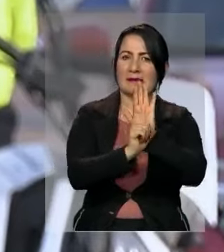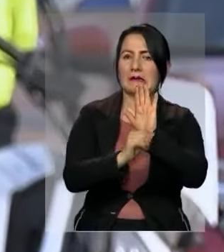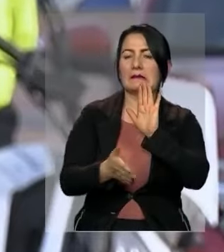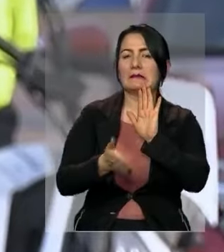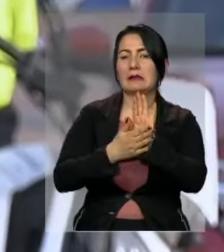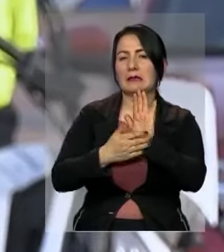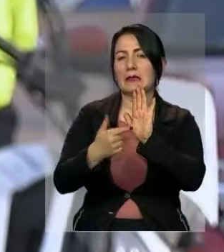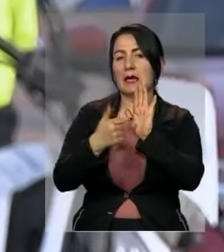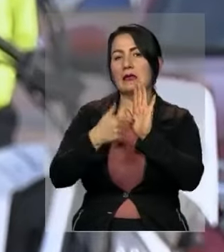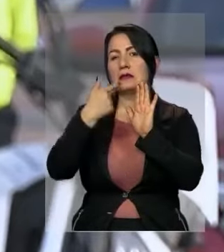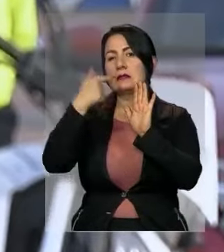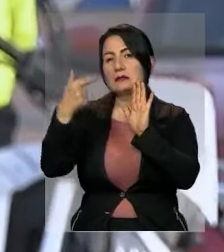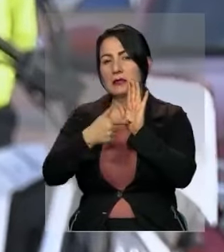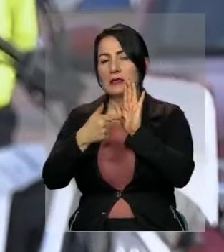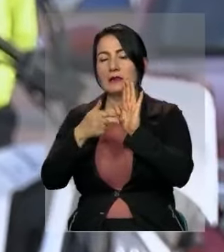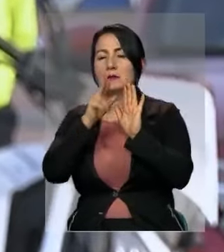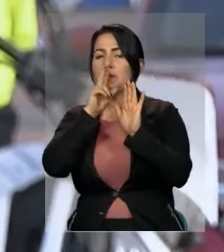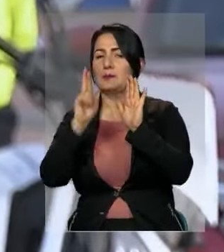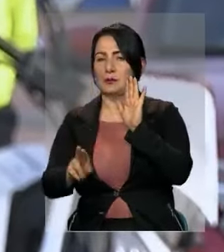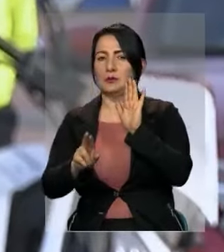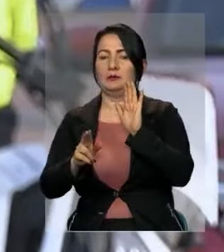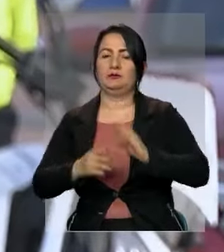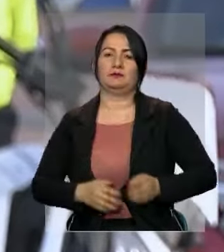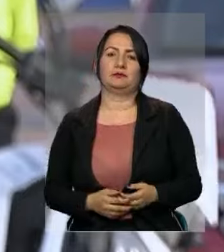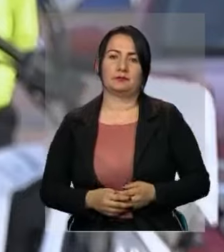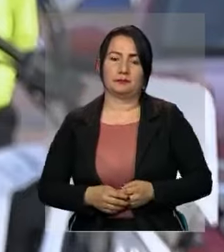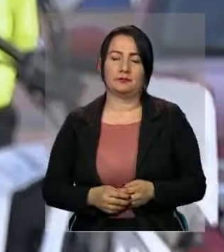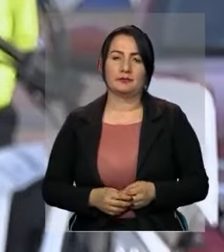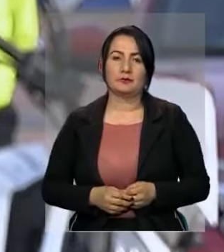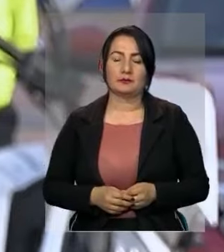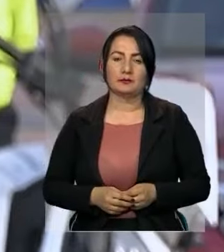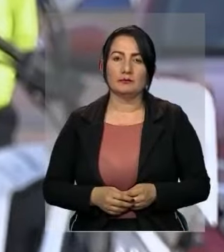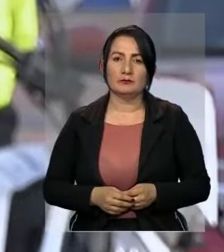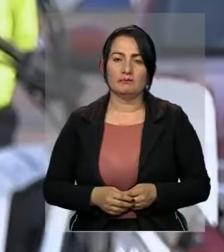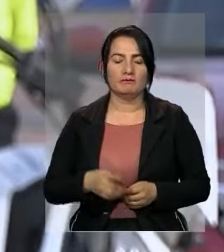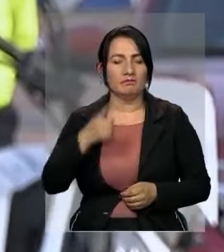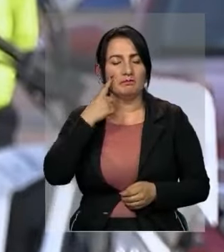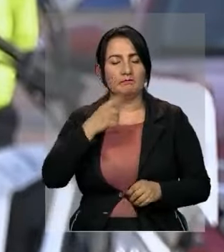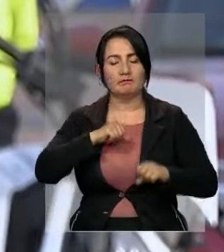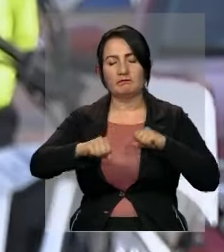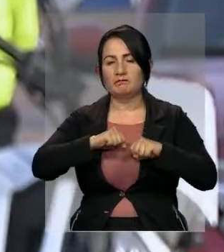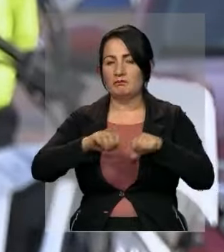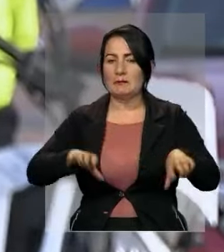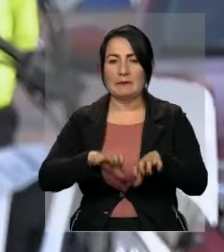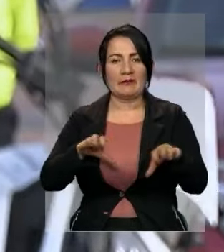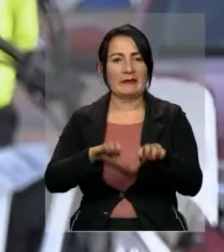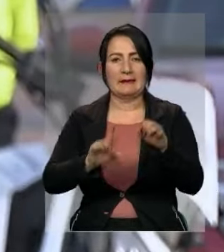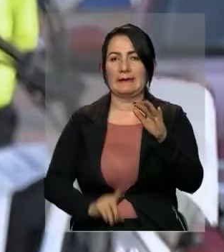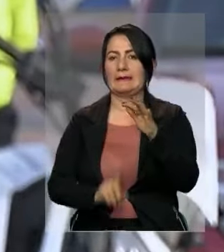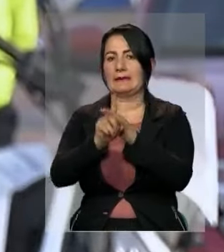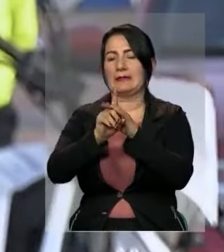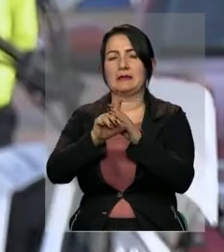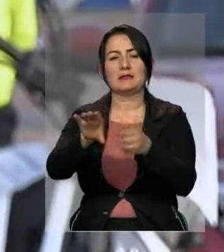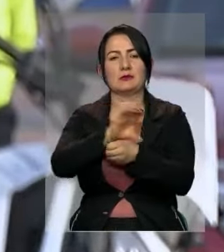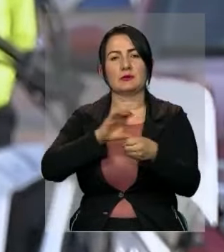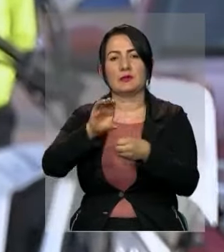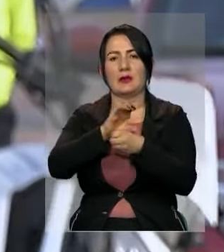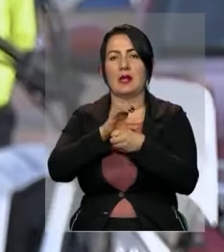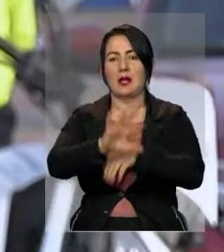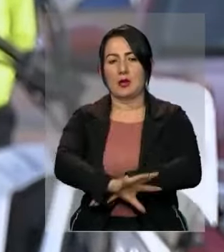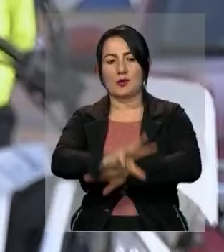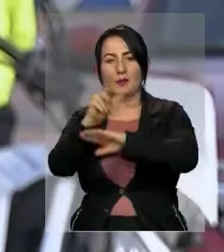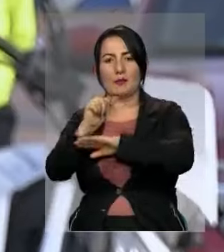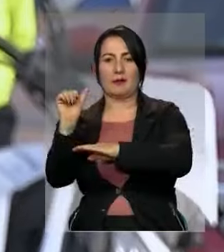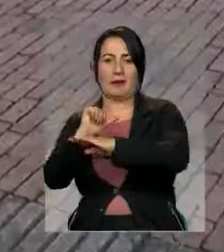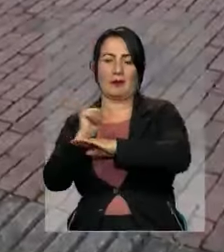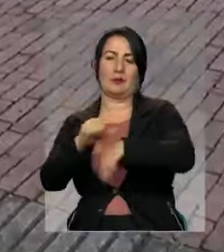así como están dando respuesta a esta actividad que se está generando en la ciudad, como es el hurto a vehículos